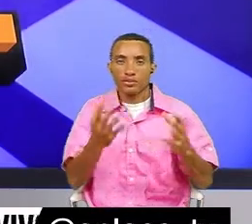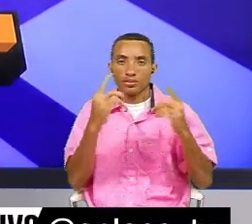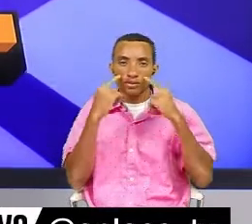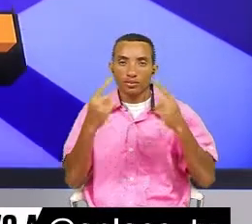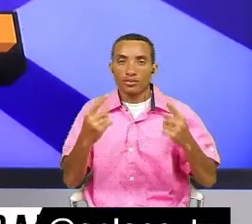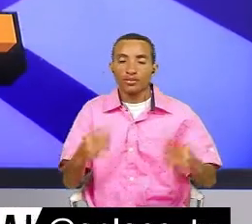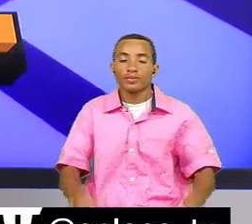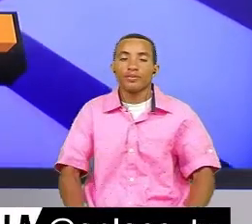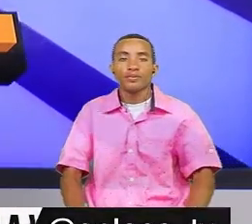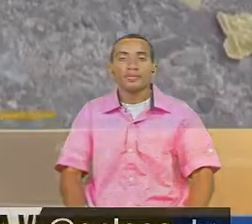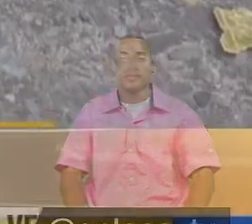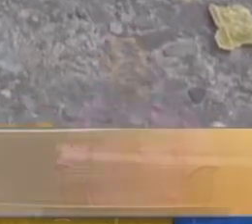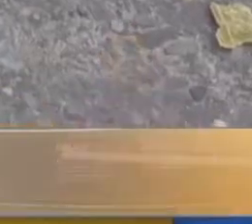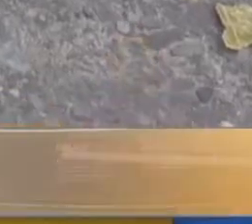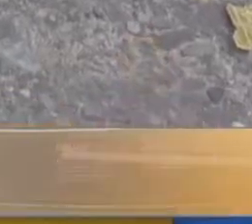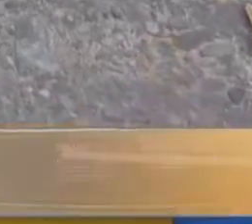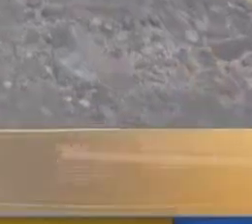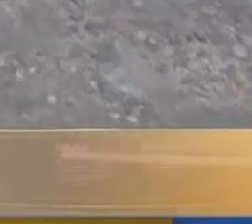ver.